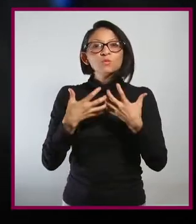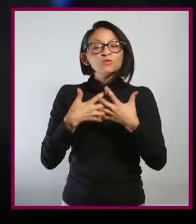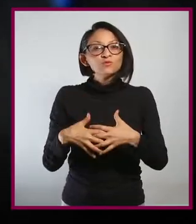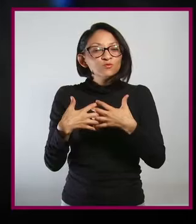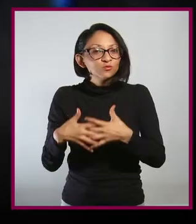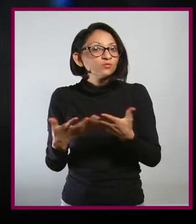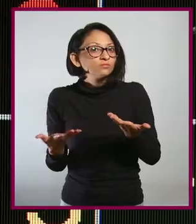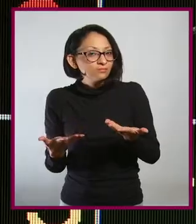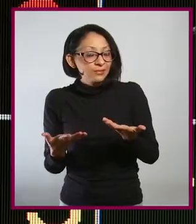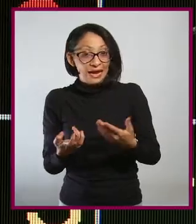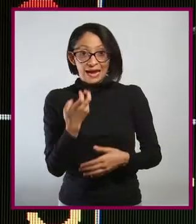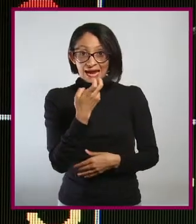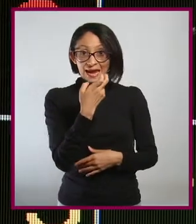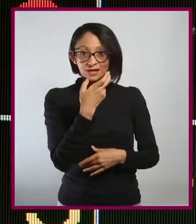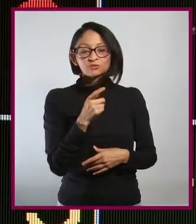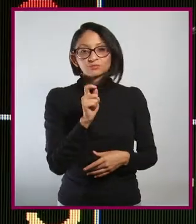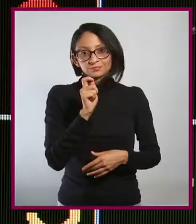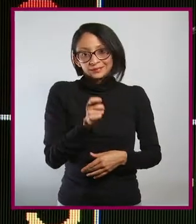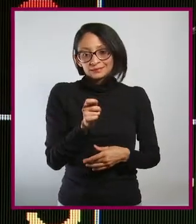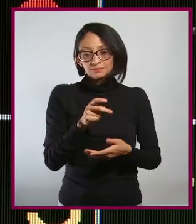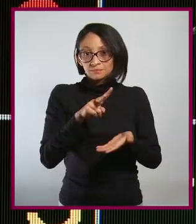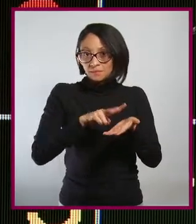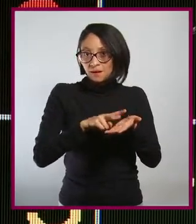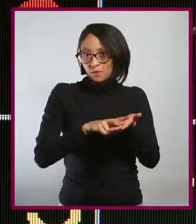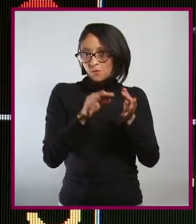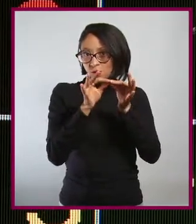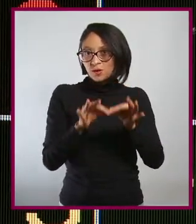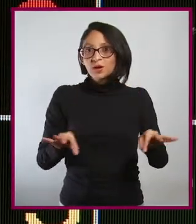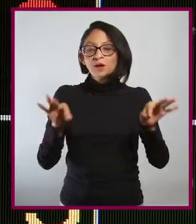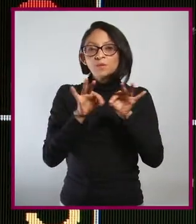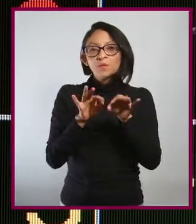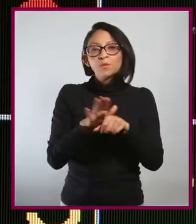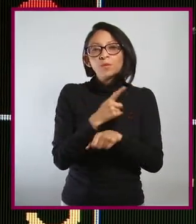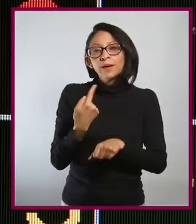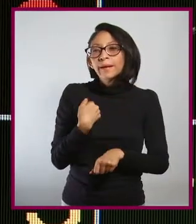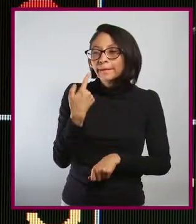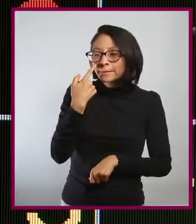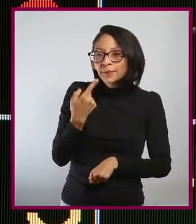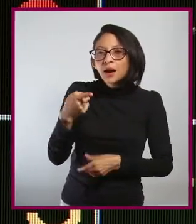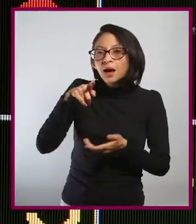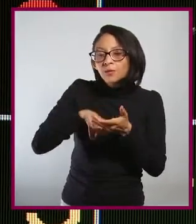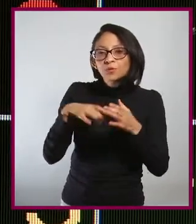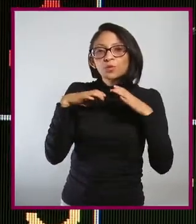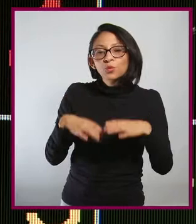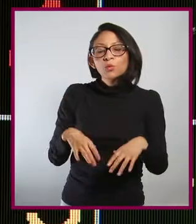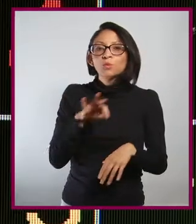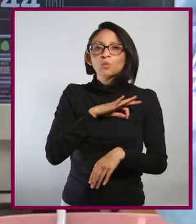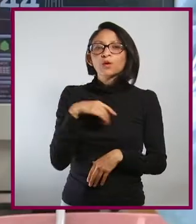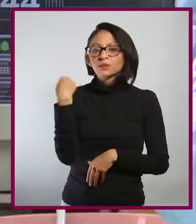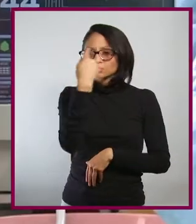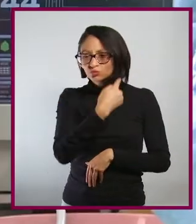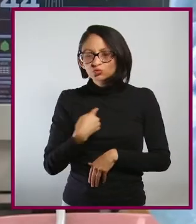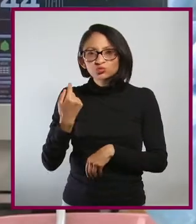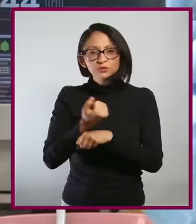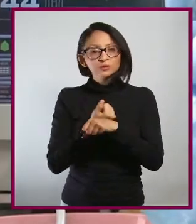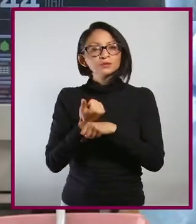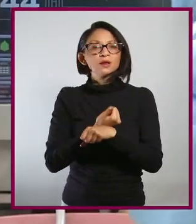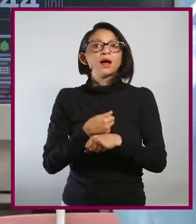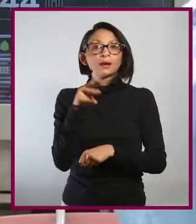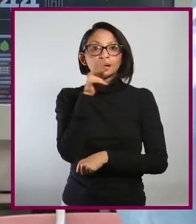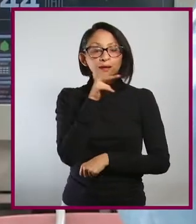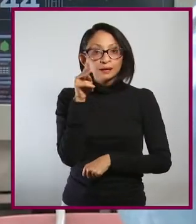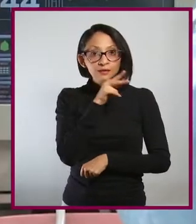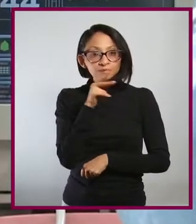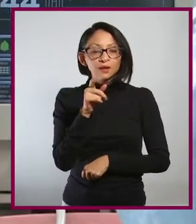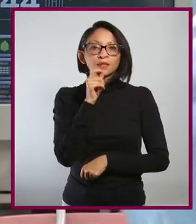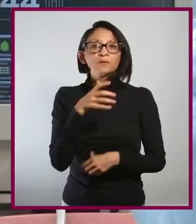nuestros órganos. Gracias a estos valores podemos saber la efectividad de la circulación, de la respiración